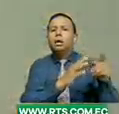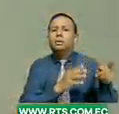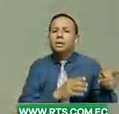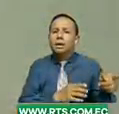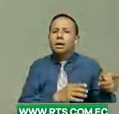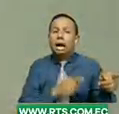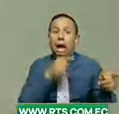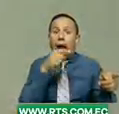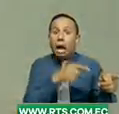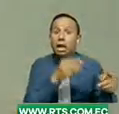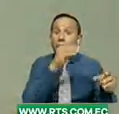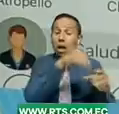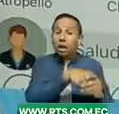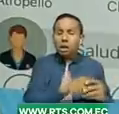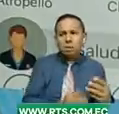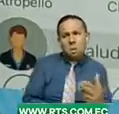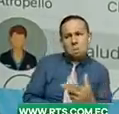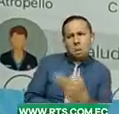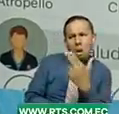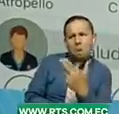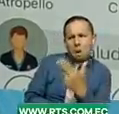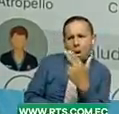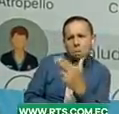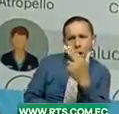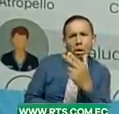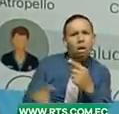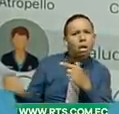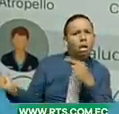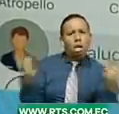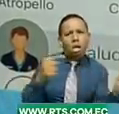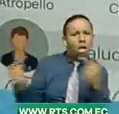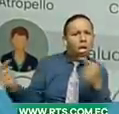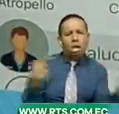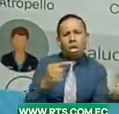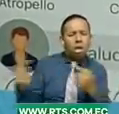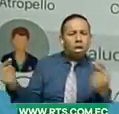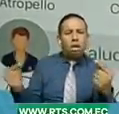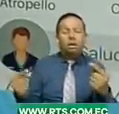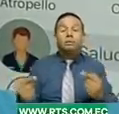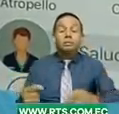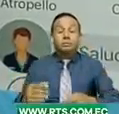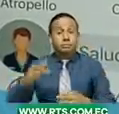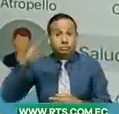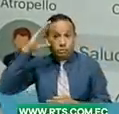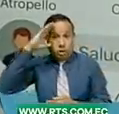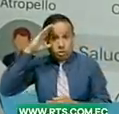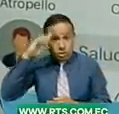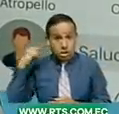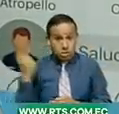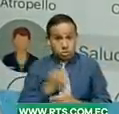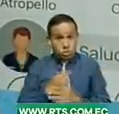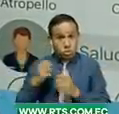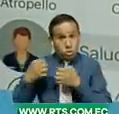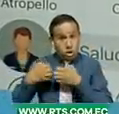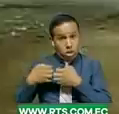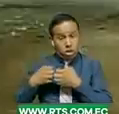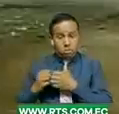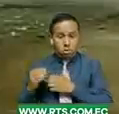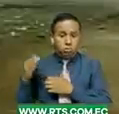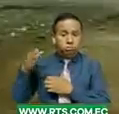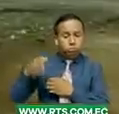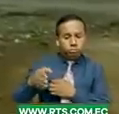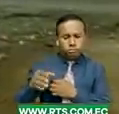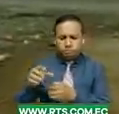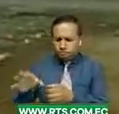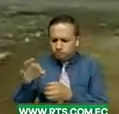donde respondieron al ataque. Inicialmente nuestros equipos de criminalística están haciendo el levantamiento. Tenemos justamente casquillos